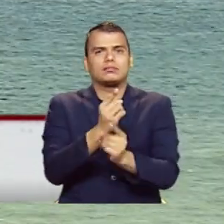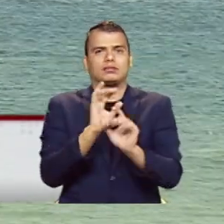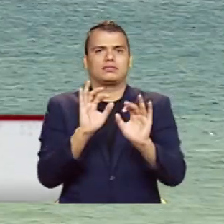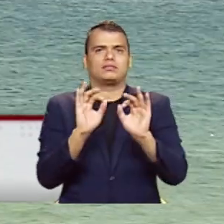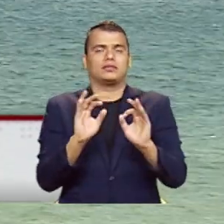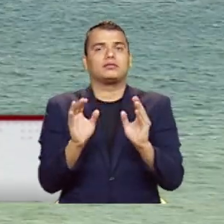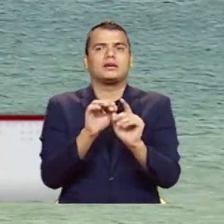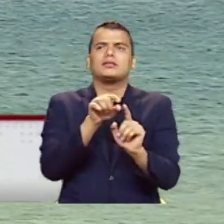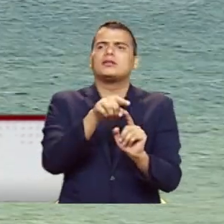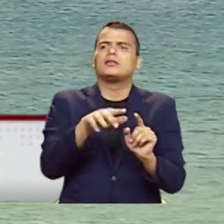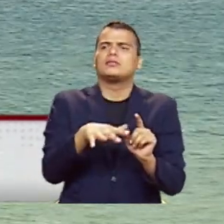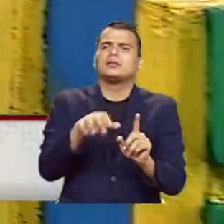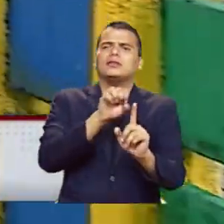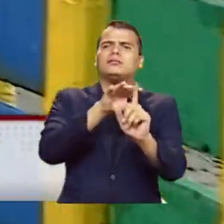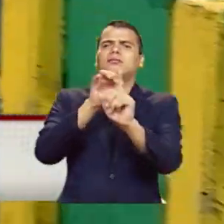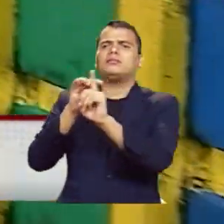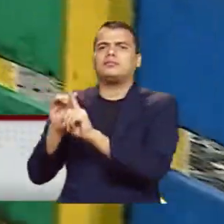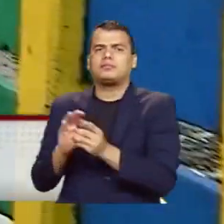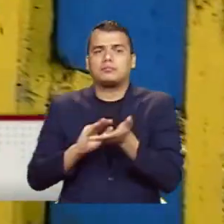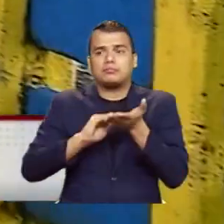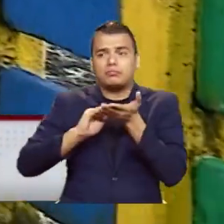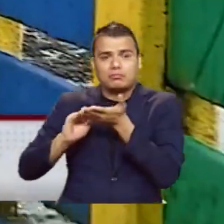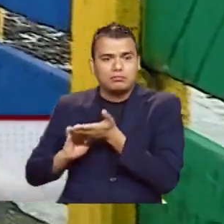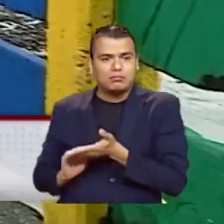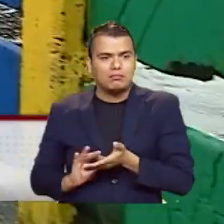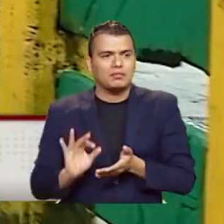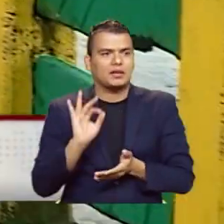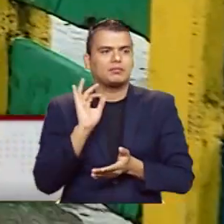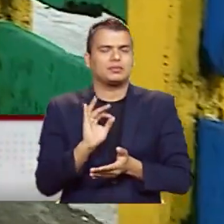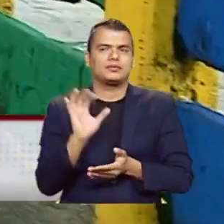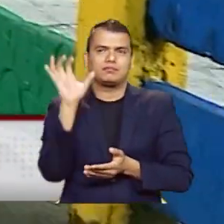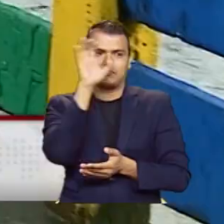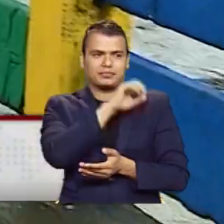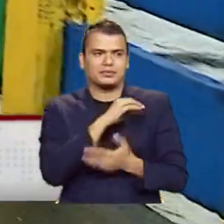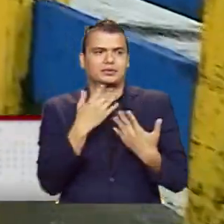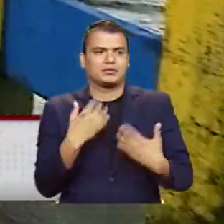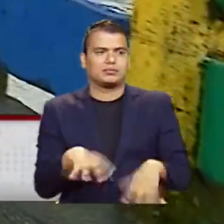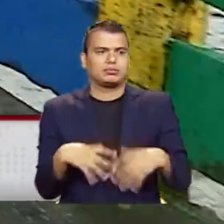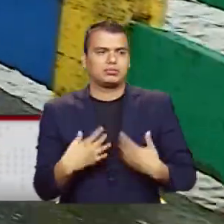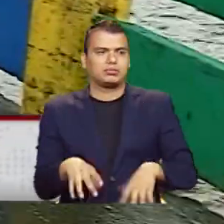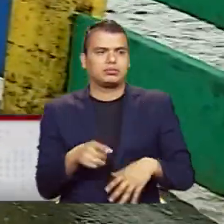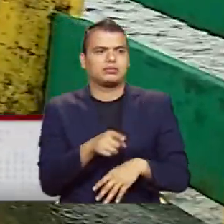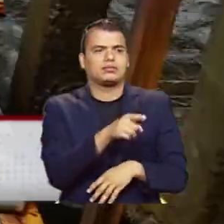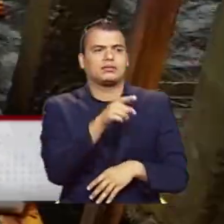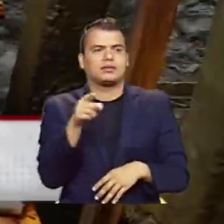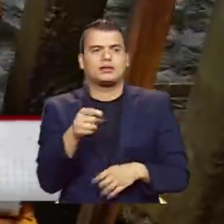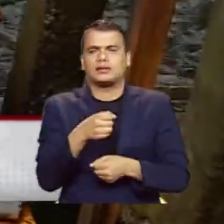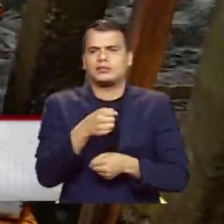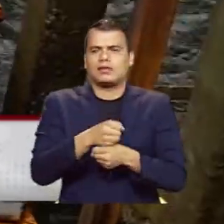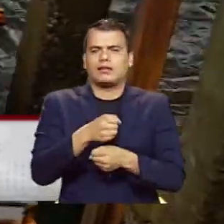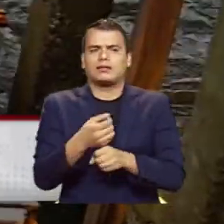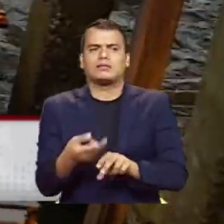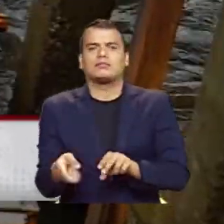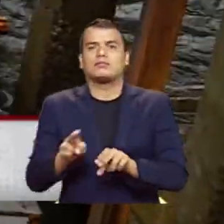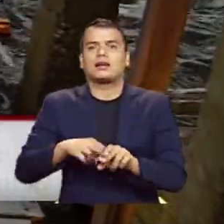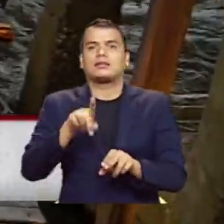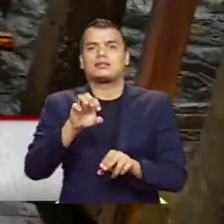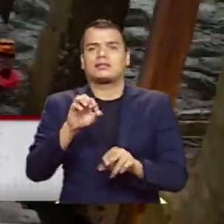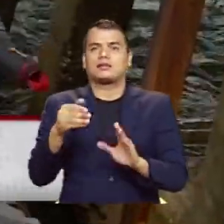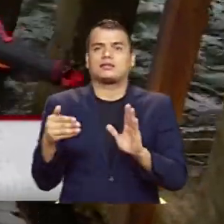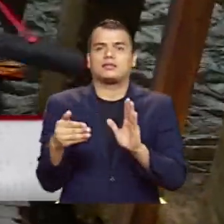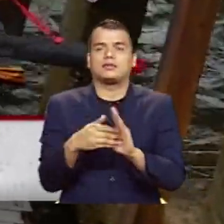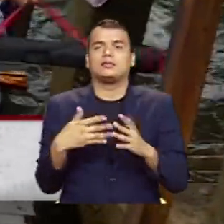varios atractivos turísticos de la región que permitieron, entre otras, la generación de más de 60.000 empleos y un aporte